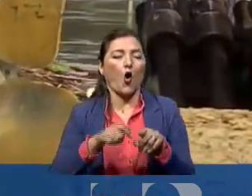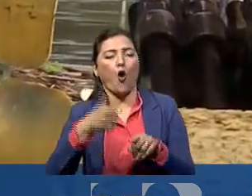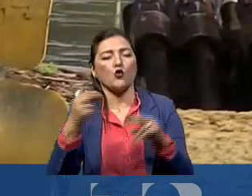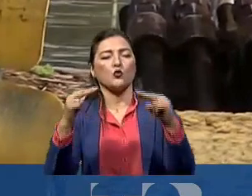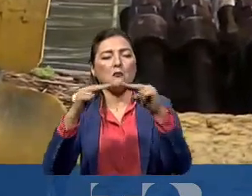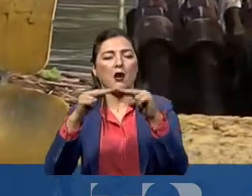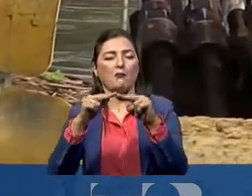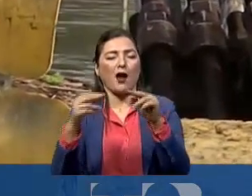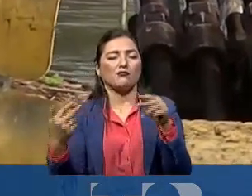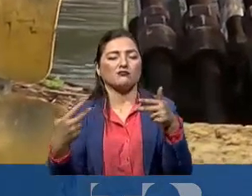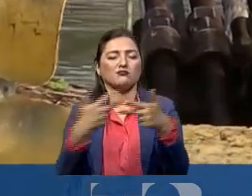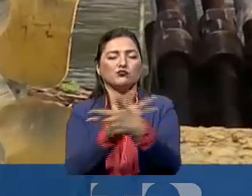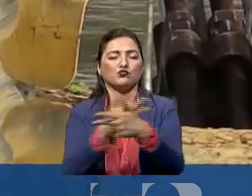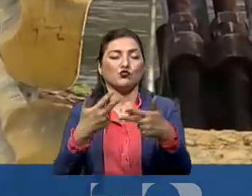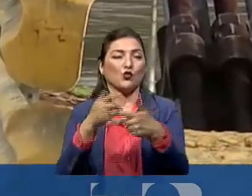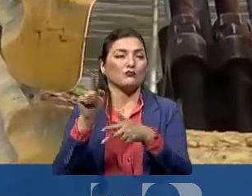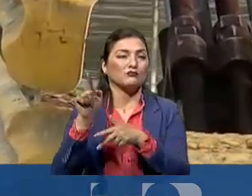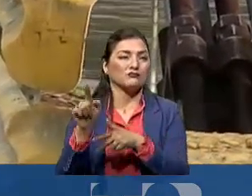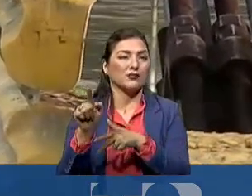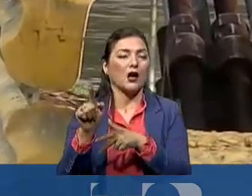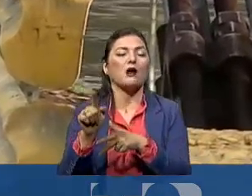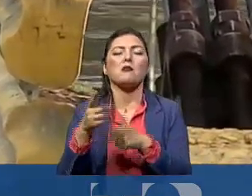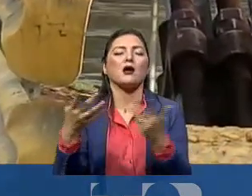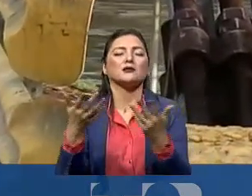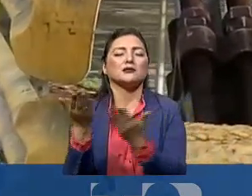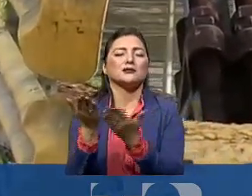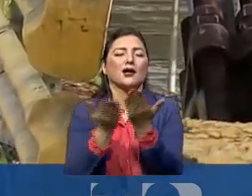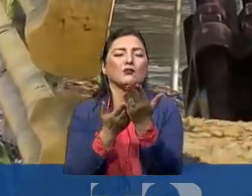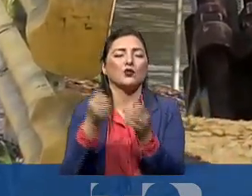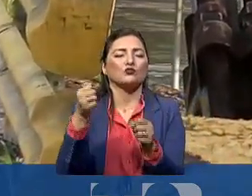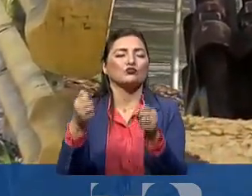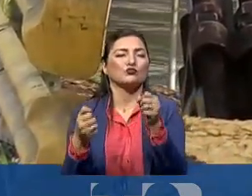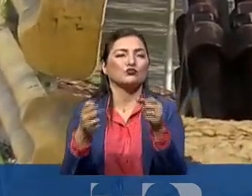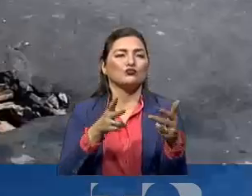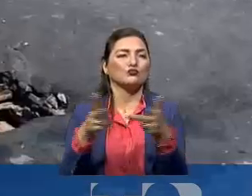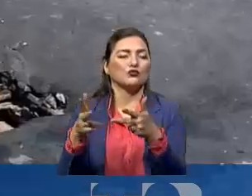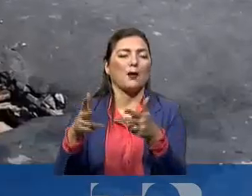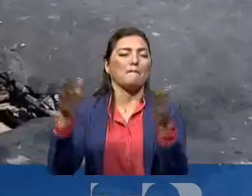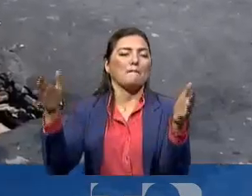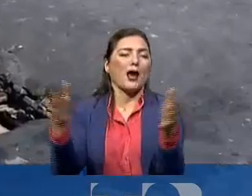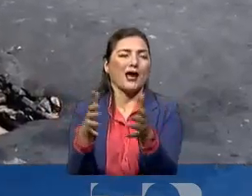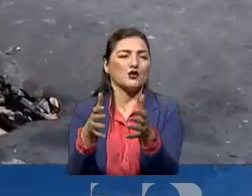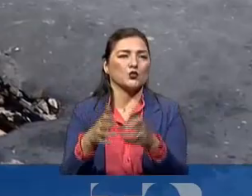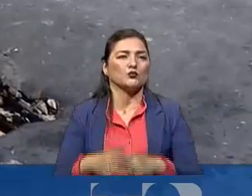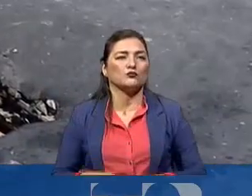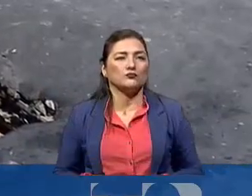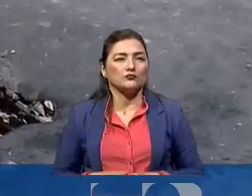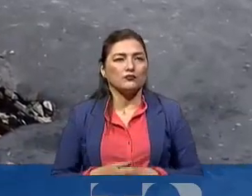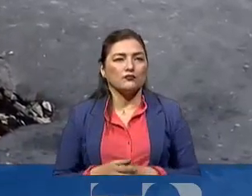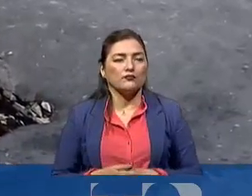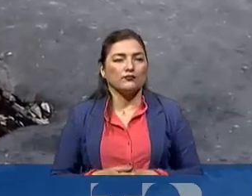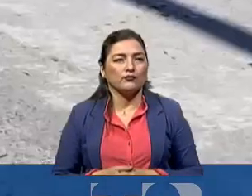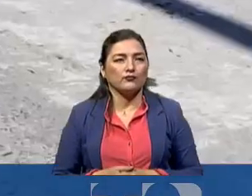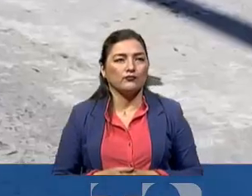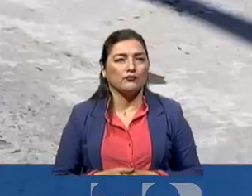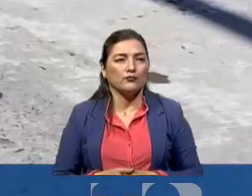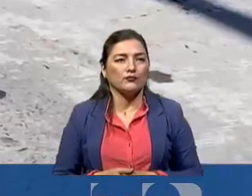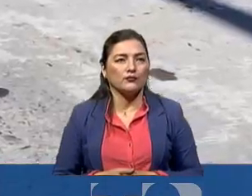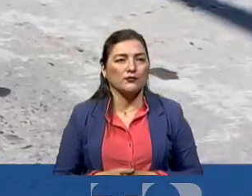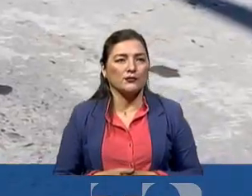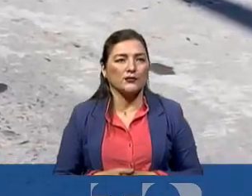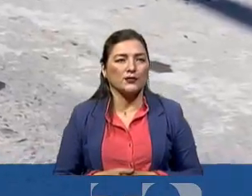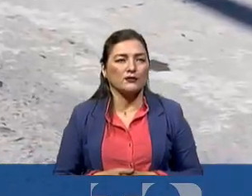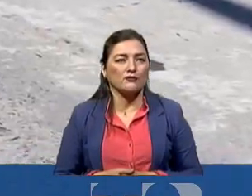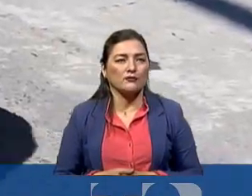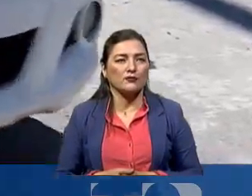aunque esté por ahora sólo es para dar servicio de transporte liviano en la provincia del napo roberto